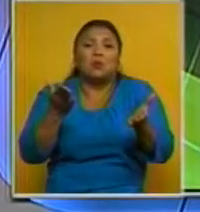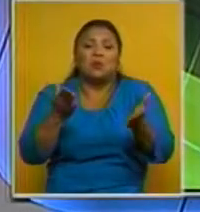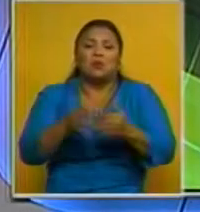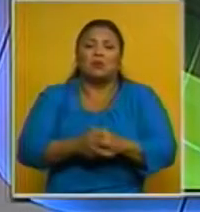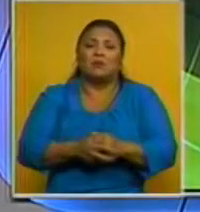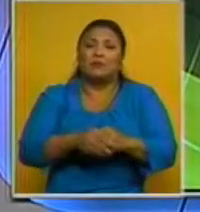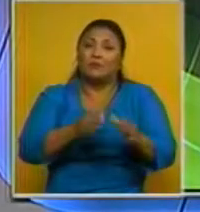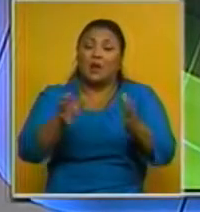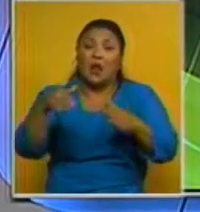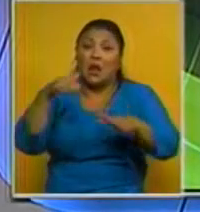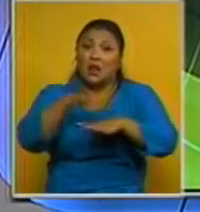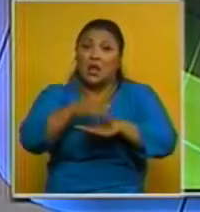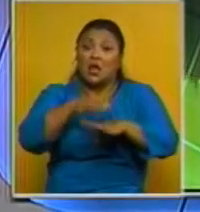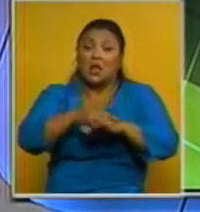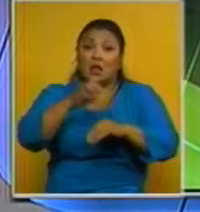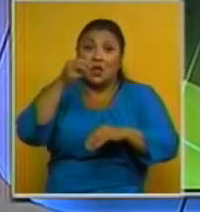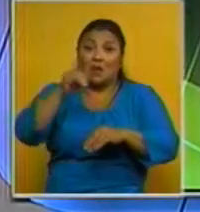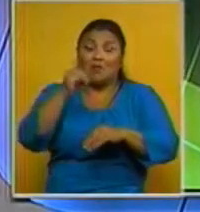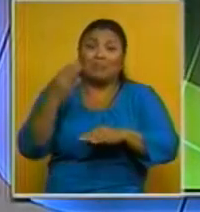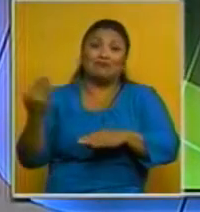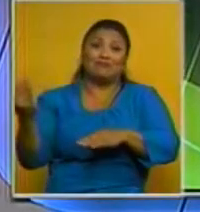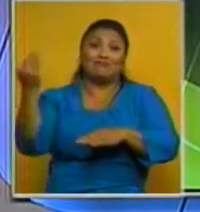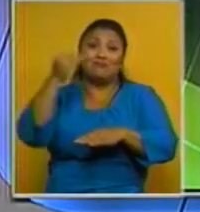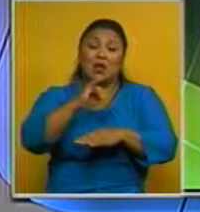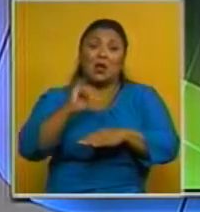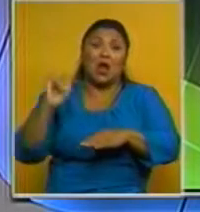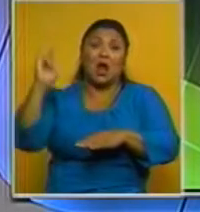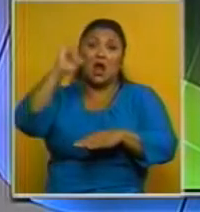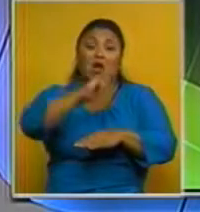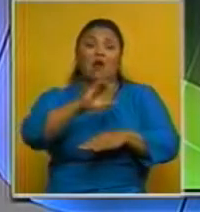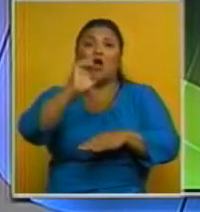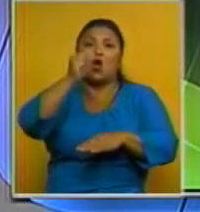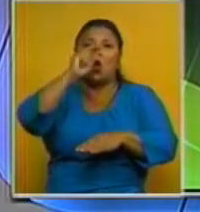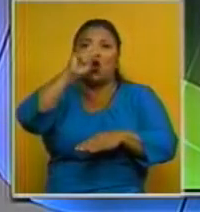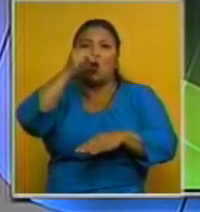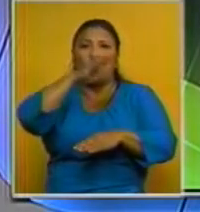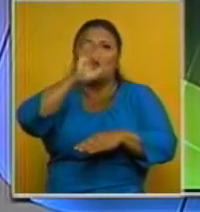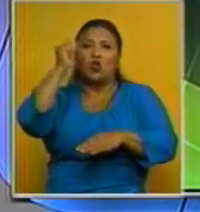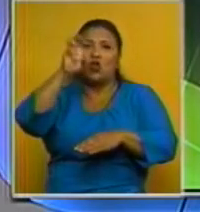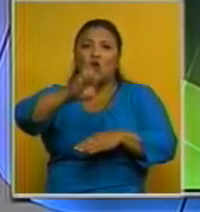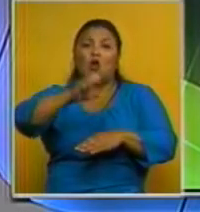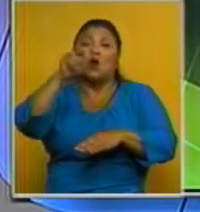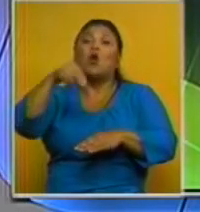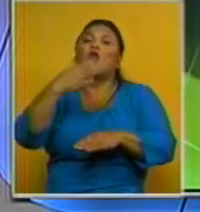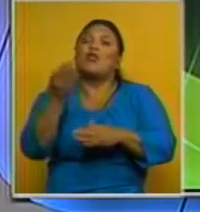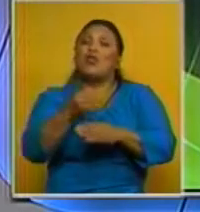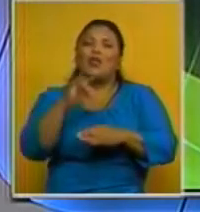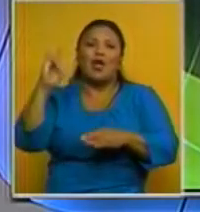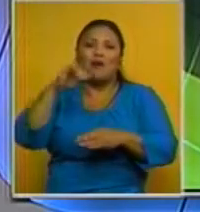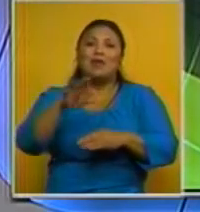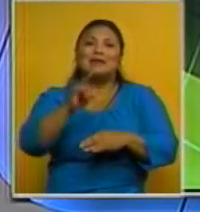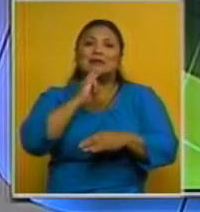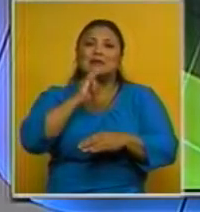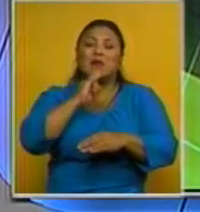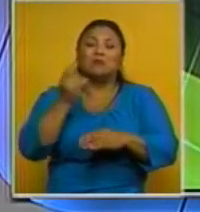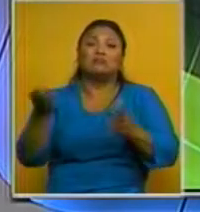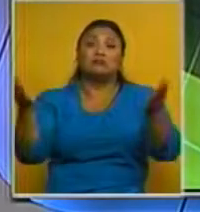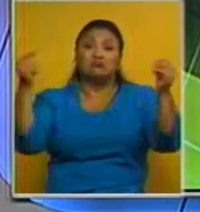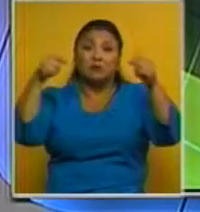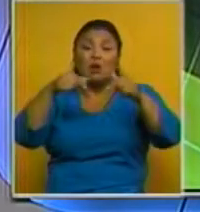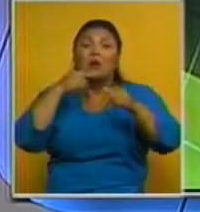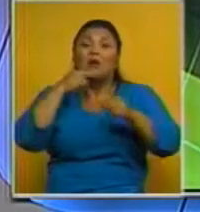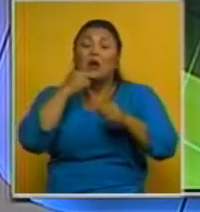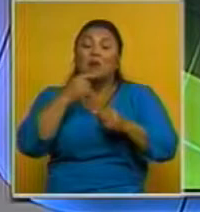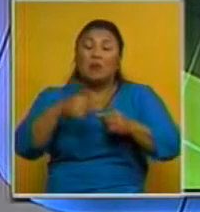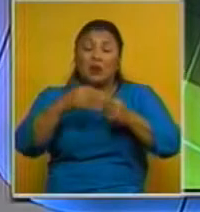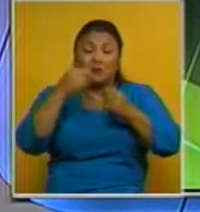Y la tarde de este miércoles llegó el avión P-3 Orion de la U.S. Customs and Border Protection de los Estados Unidos, que realizará exploración marítima y